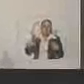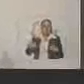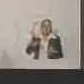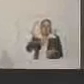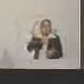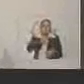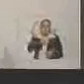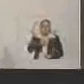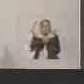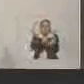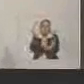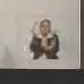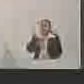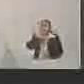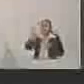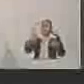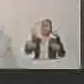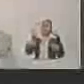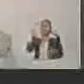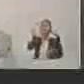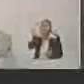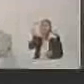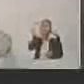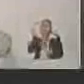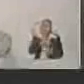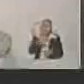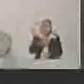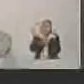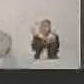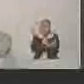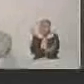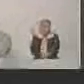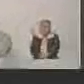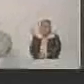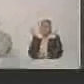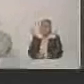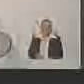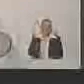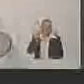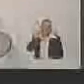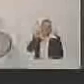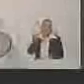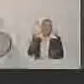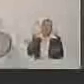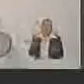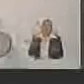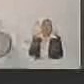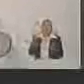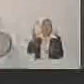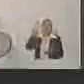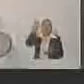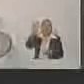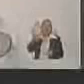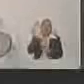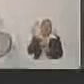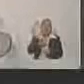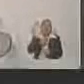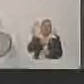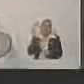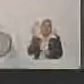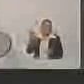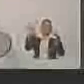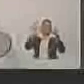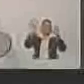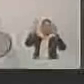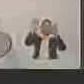todos estamos preocupados por la delegación. Vamos a ver qué sucede en los siguientes días si contamos con tu apoyo y subimos